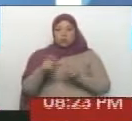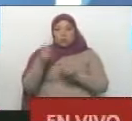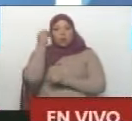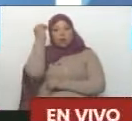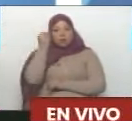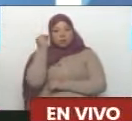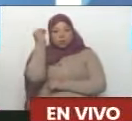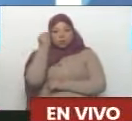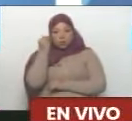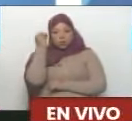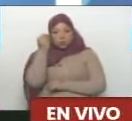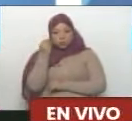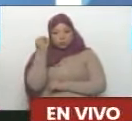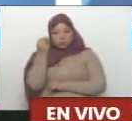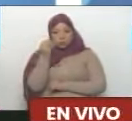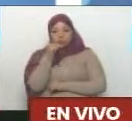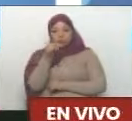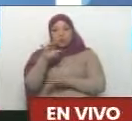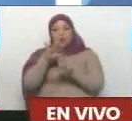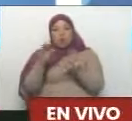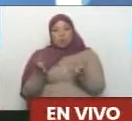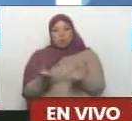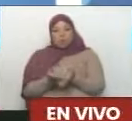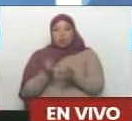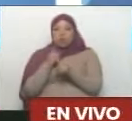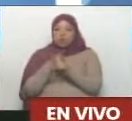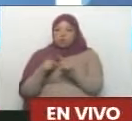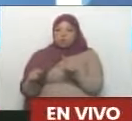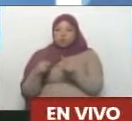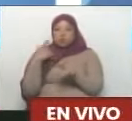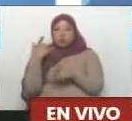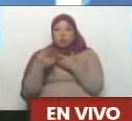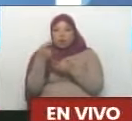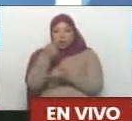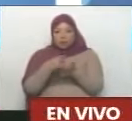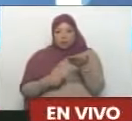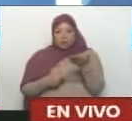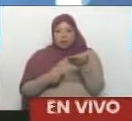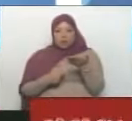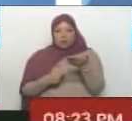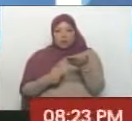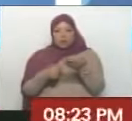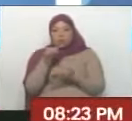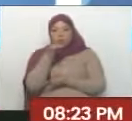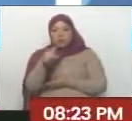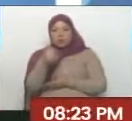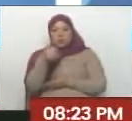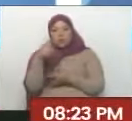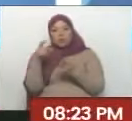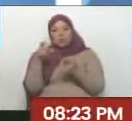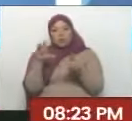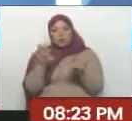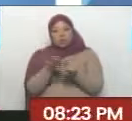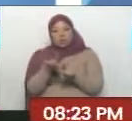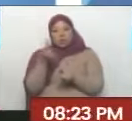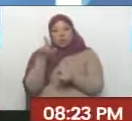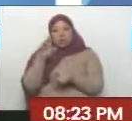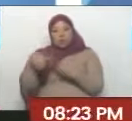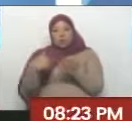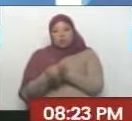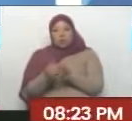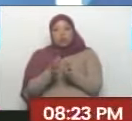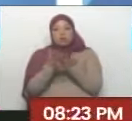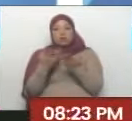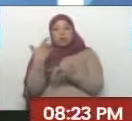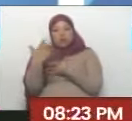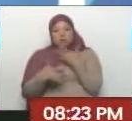reflexión. El mundo tiene, y lo escribí y me lo traje. Se los voy a leer porque